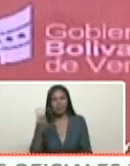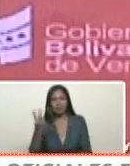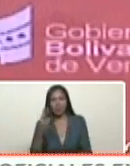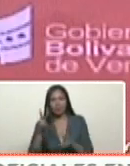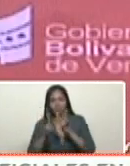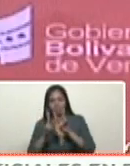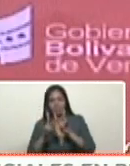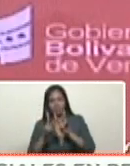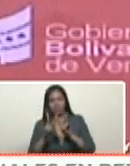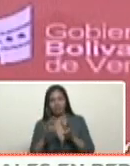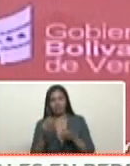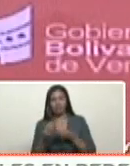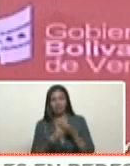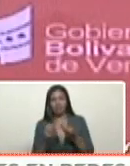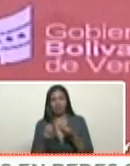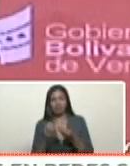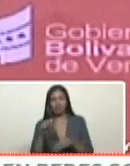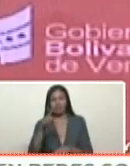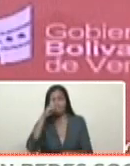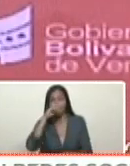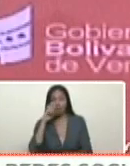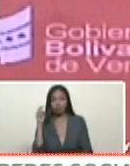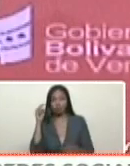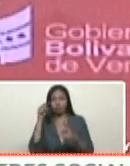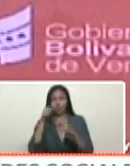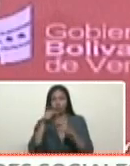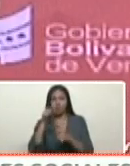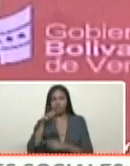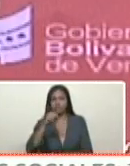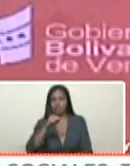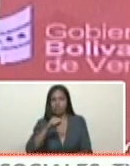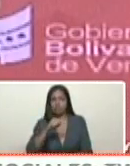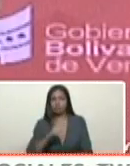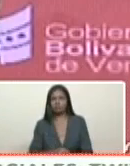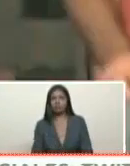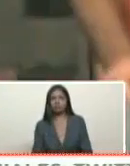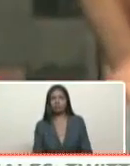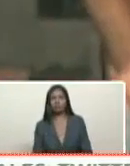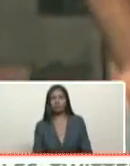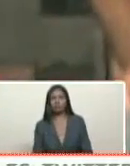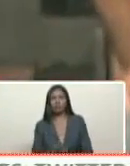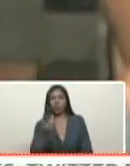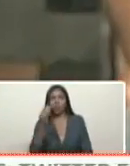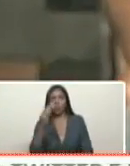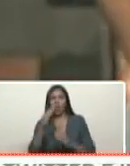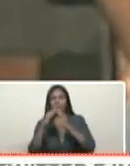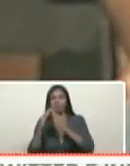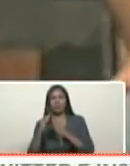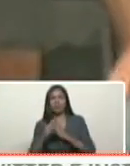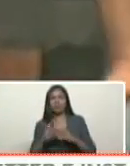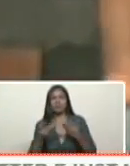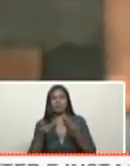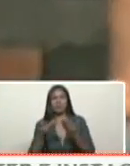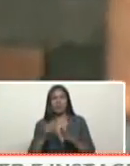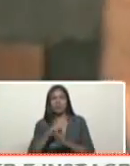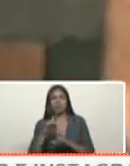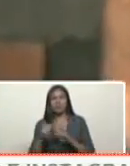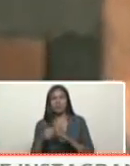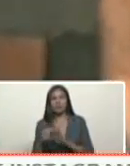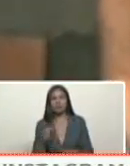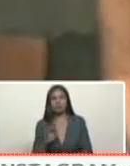Venezuela. Este año vamos a cumplir la meta, ministro Villarroel. ¿Cuántas viviendas vamos a culminar?